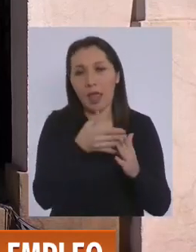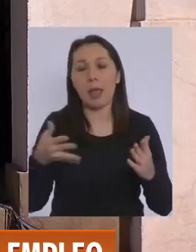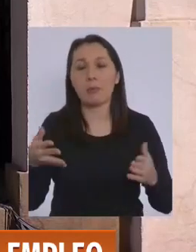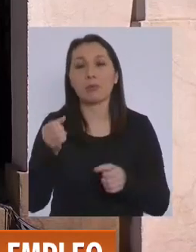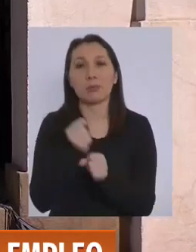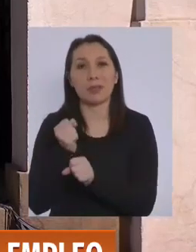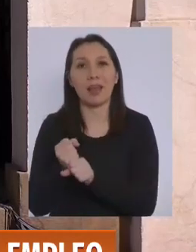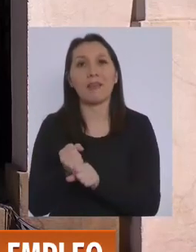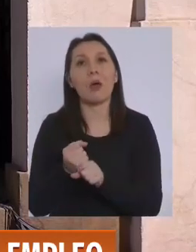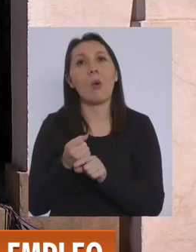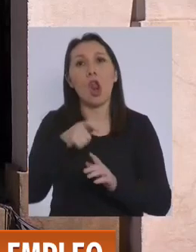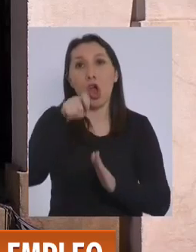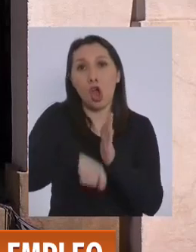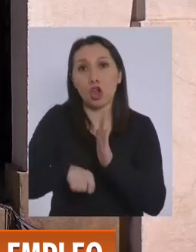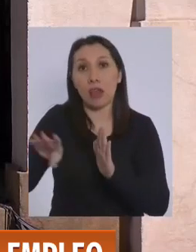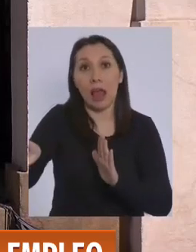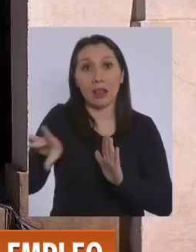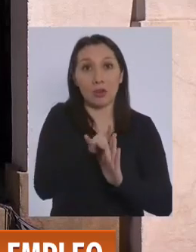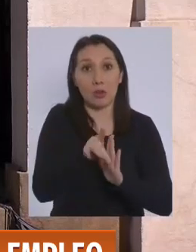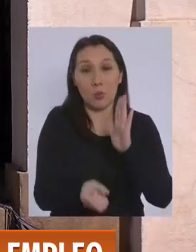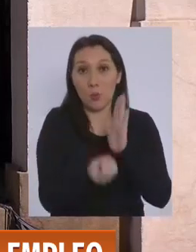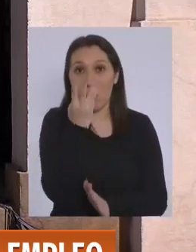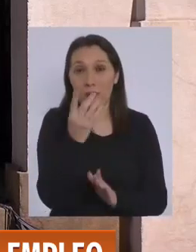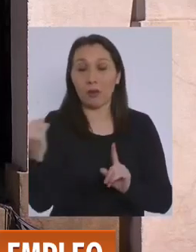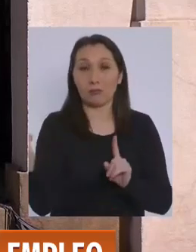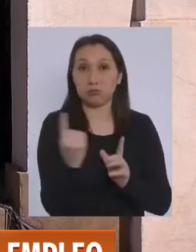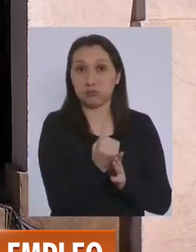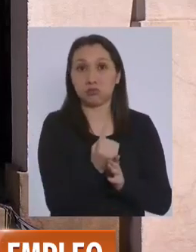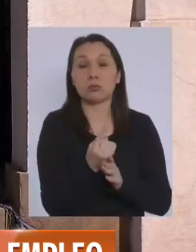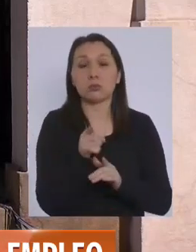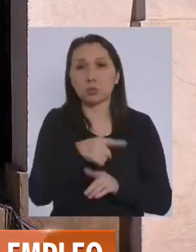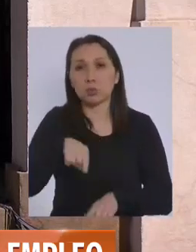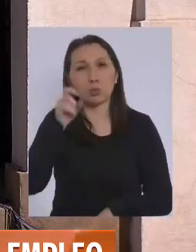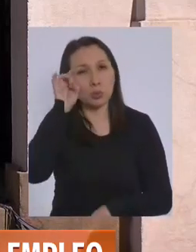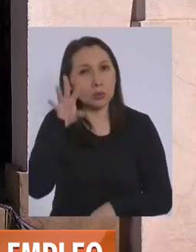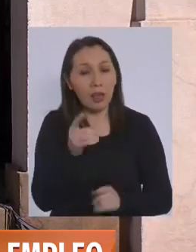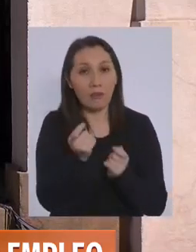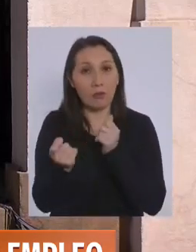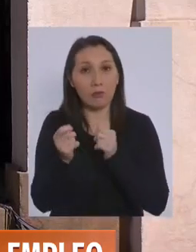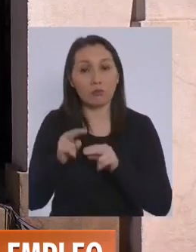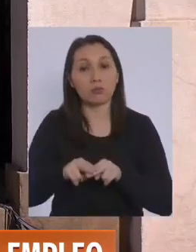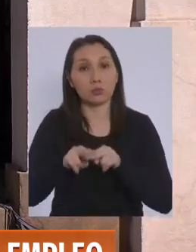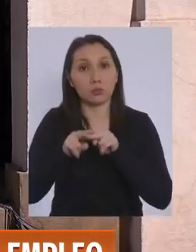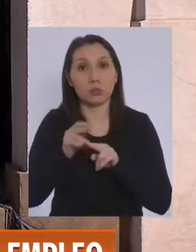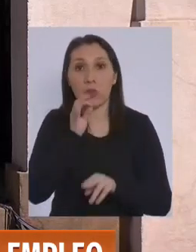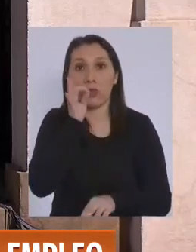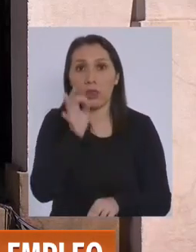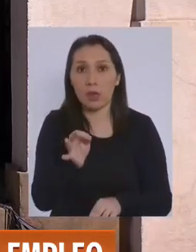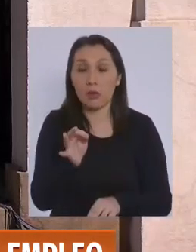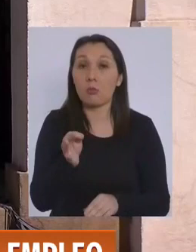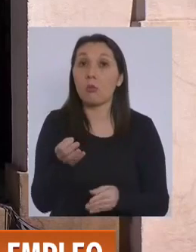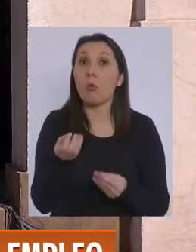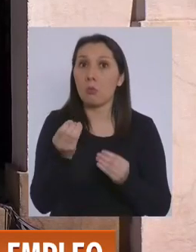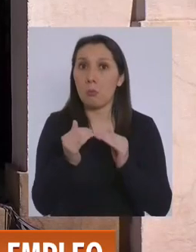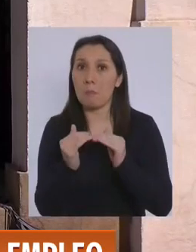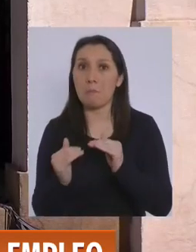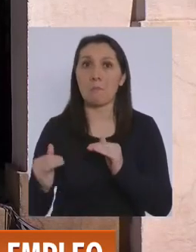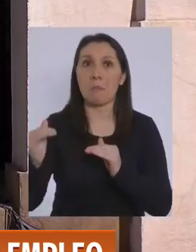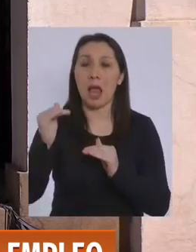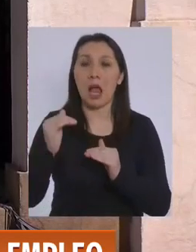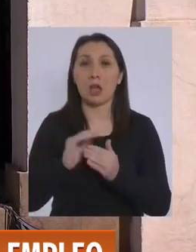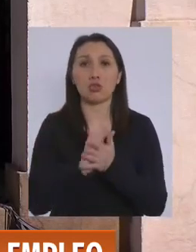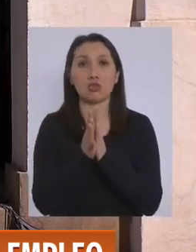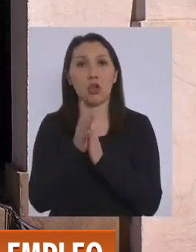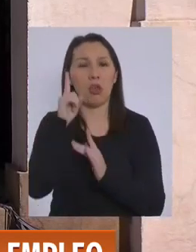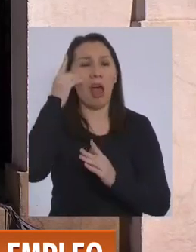relación al subsidio de la contratación, creo que ustedes ya están conscientes que los montos que hemos planteado están bastante por arriba de todas